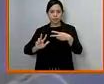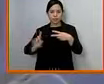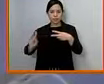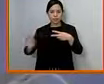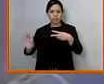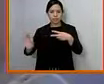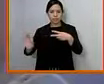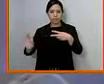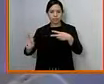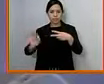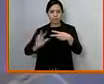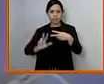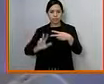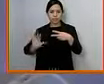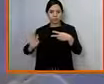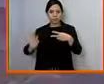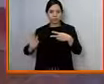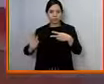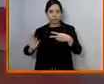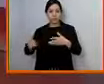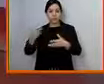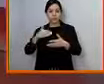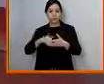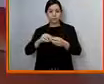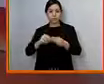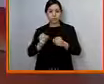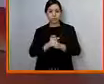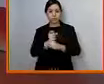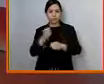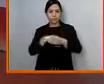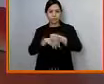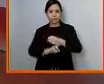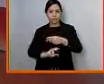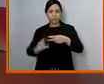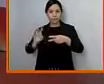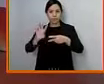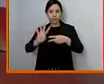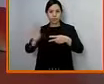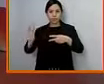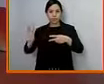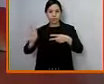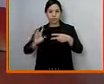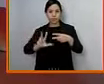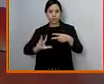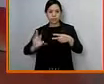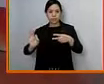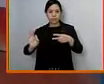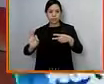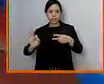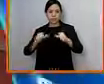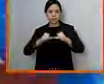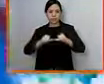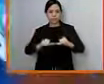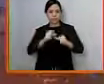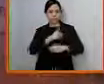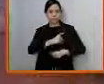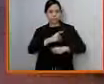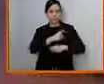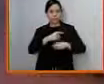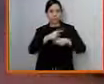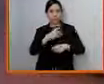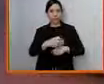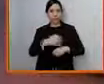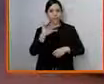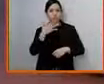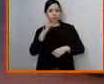9, segundo número ganador, 39. Los dos números premiados, 42 y 39. Continuamos la diversión pegándole